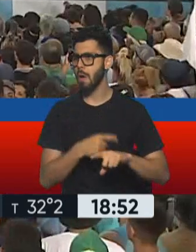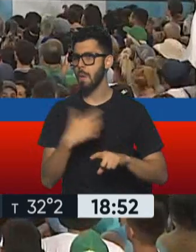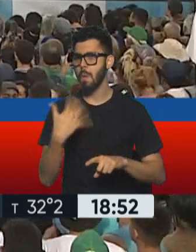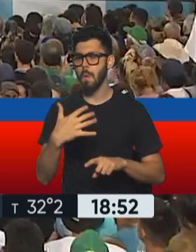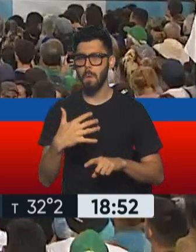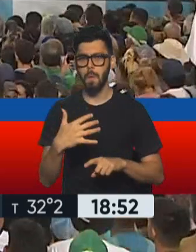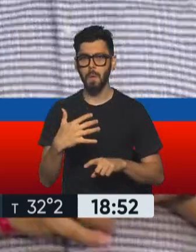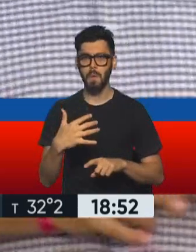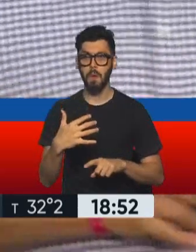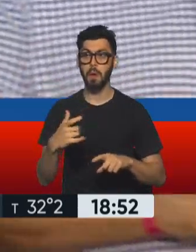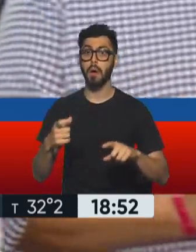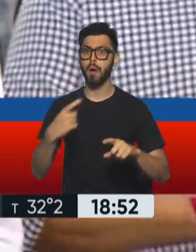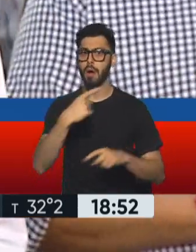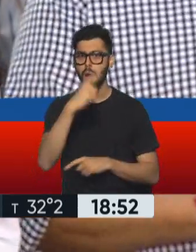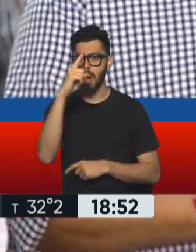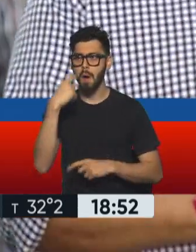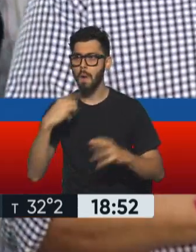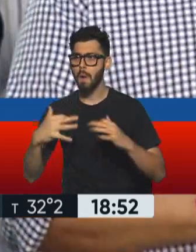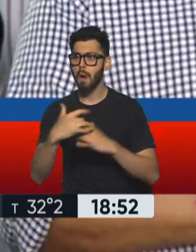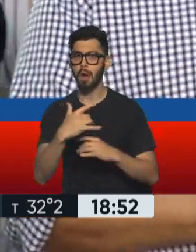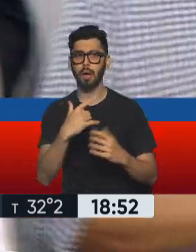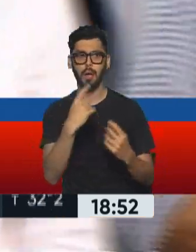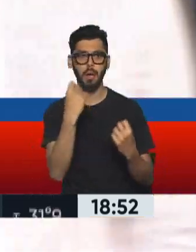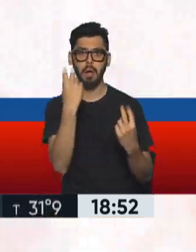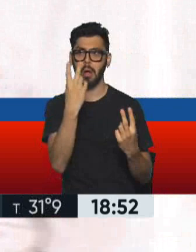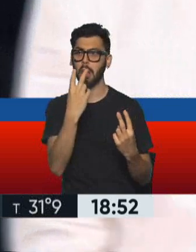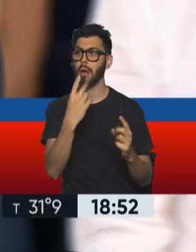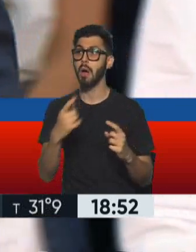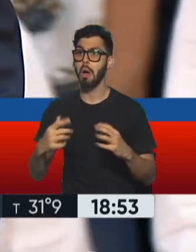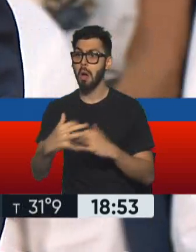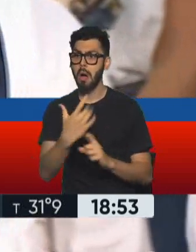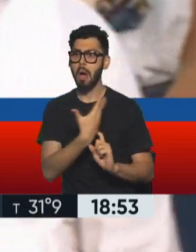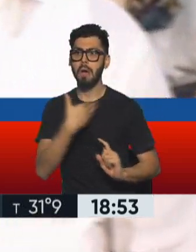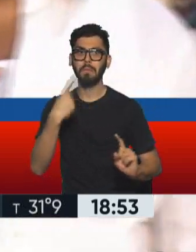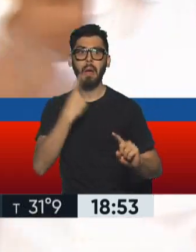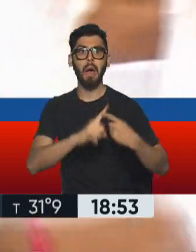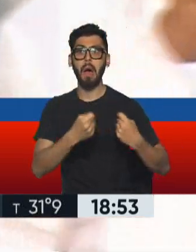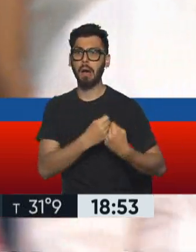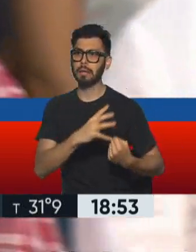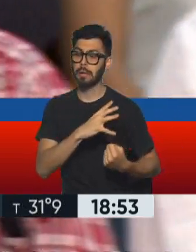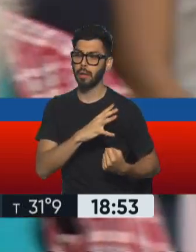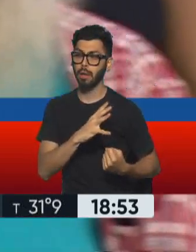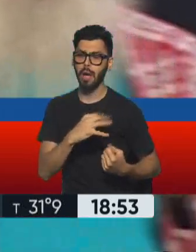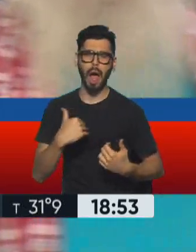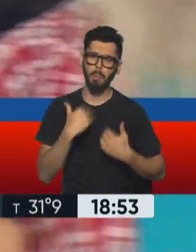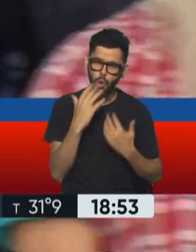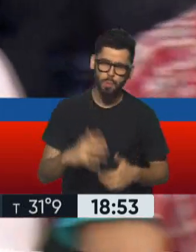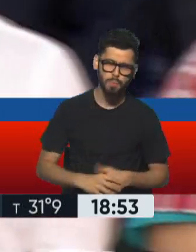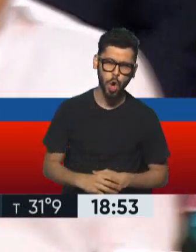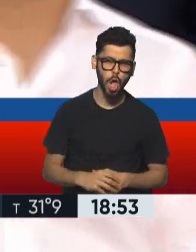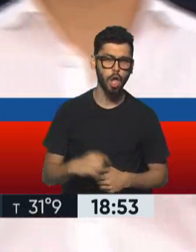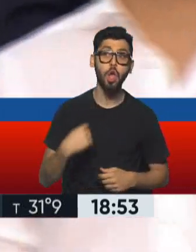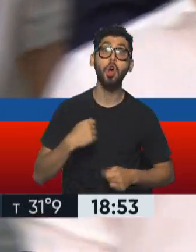qué Alberto confronta? ¿Por qué Alberto no cierra con el fondo? Voy a pelear, voy a confrontar todo lo que